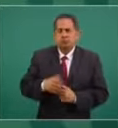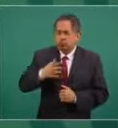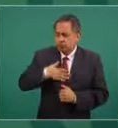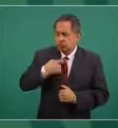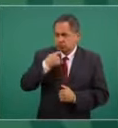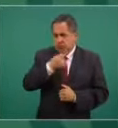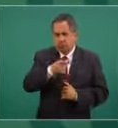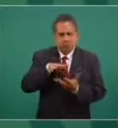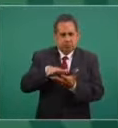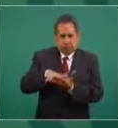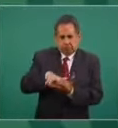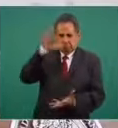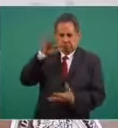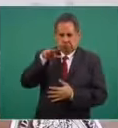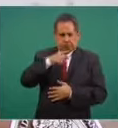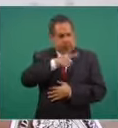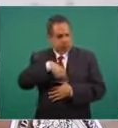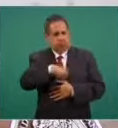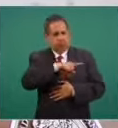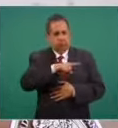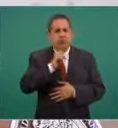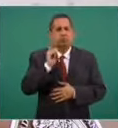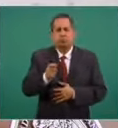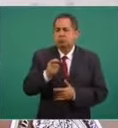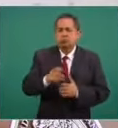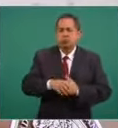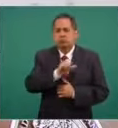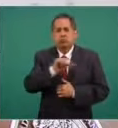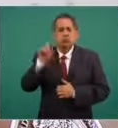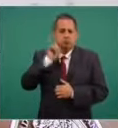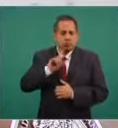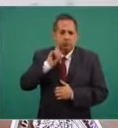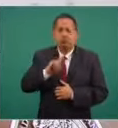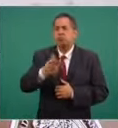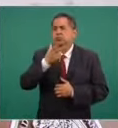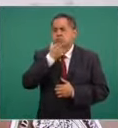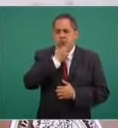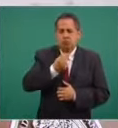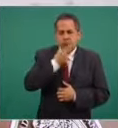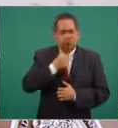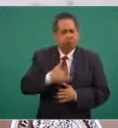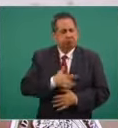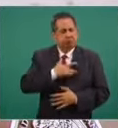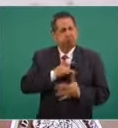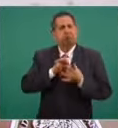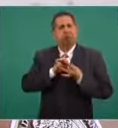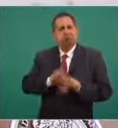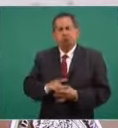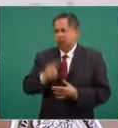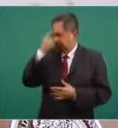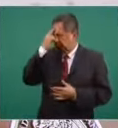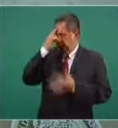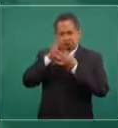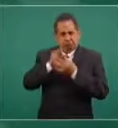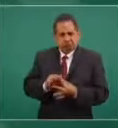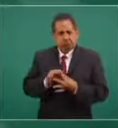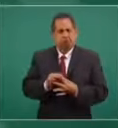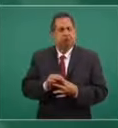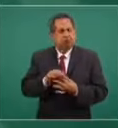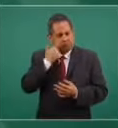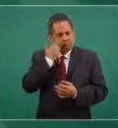la mayoría de ellos son mujeres, son hombres con convicción, con